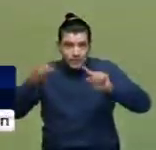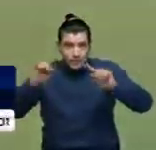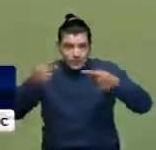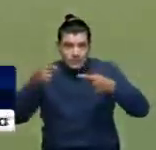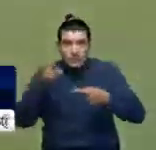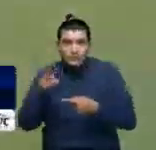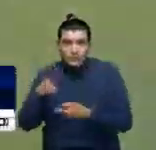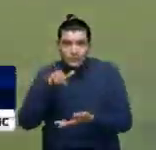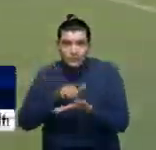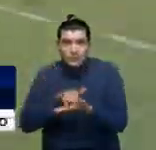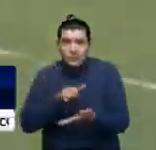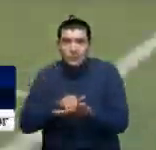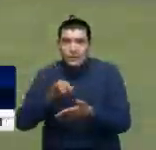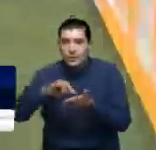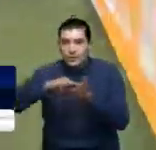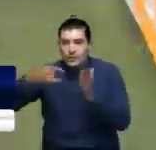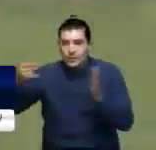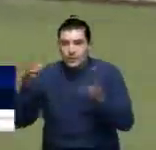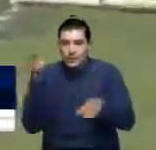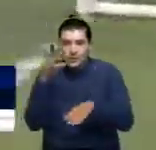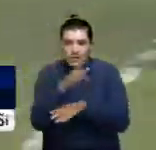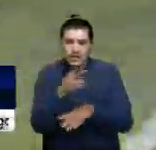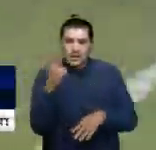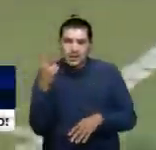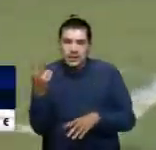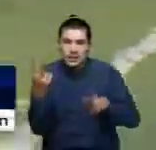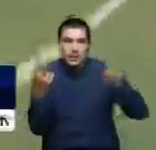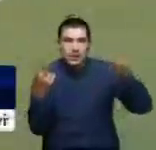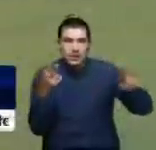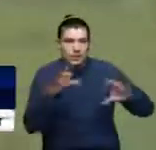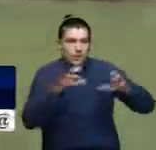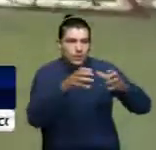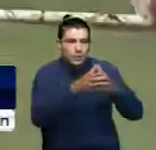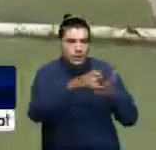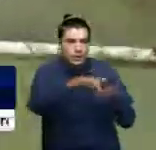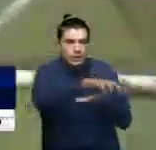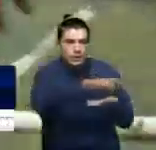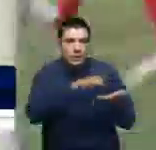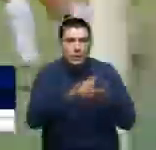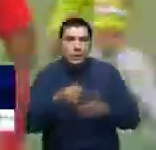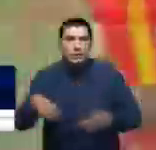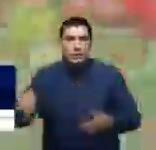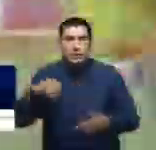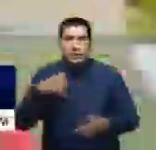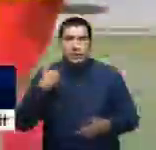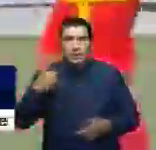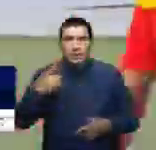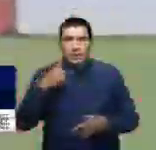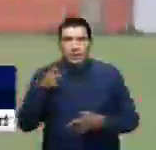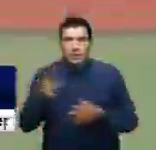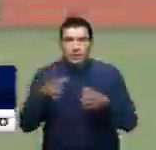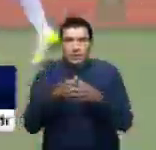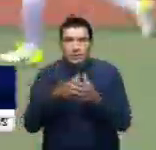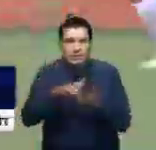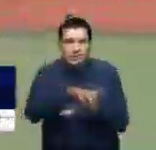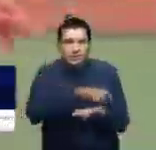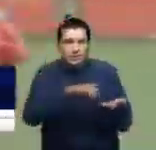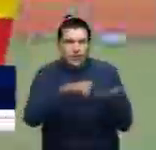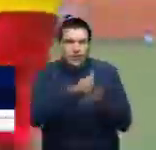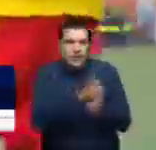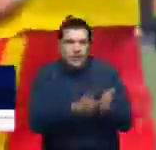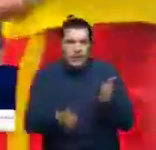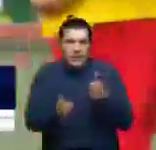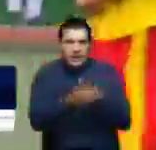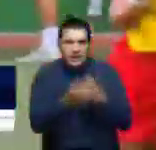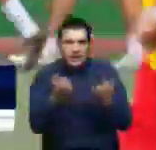día, las UTS vencieron 2-1 a la selección Santander. Los muchachos del combinado santanderiano se fueron adelante en